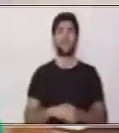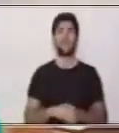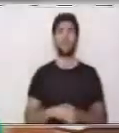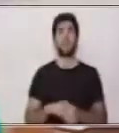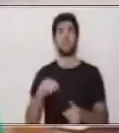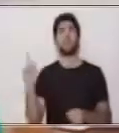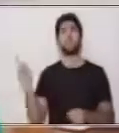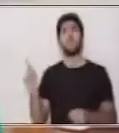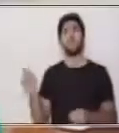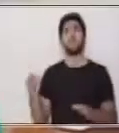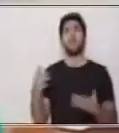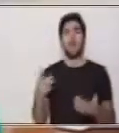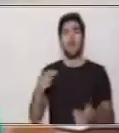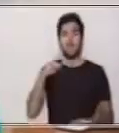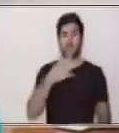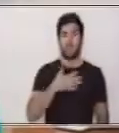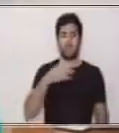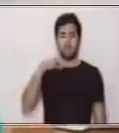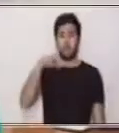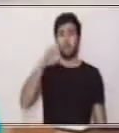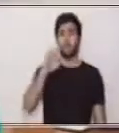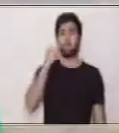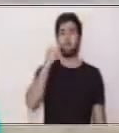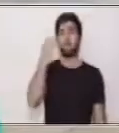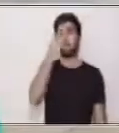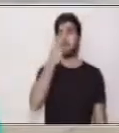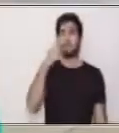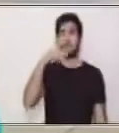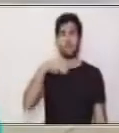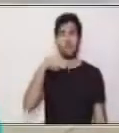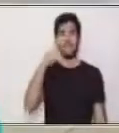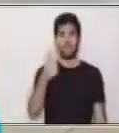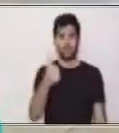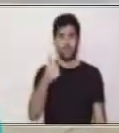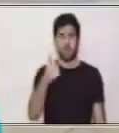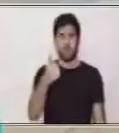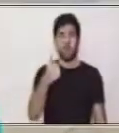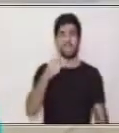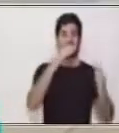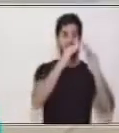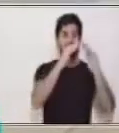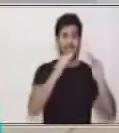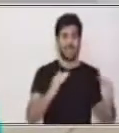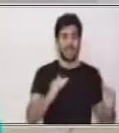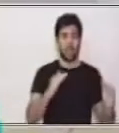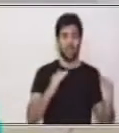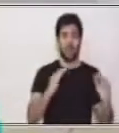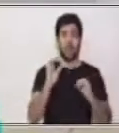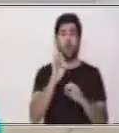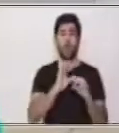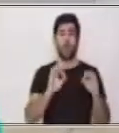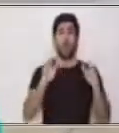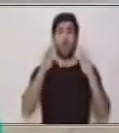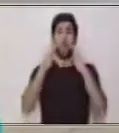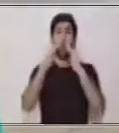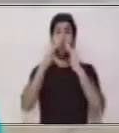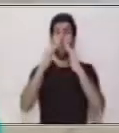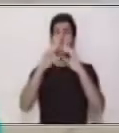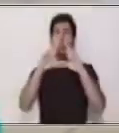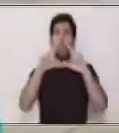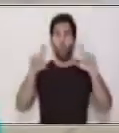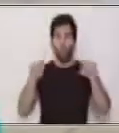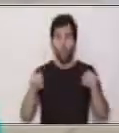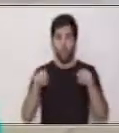corresponde a los prismas triangulares y cuadrangulares. Prismas triangulares y cuadrangulares. ¿Cuáles son